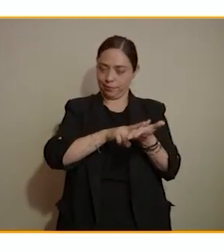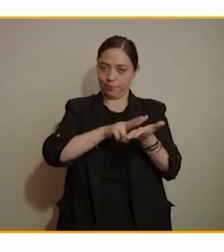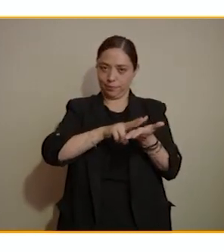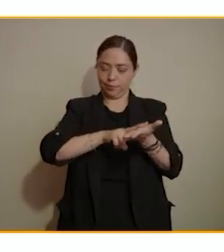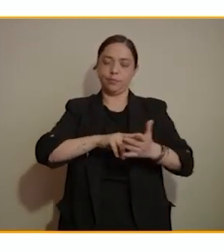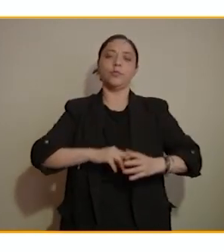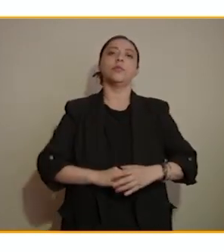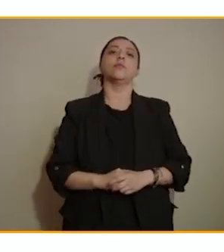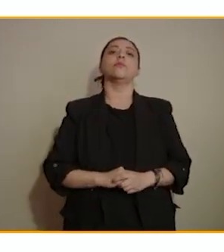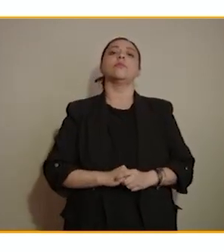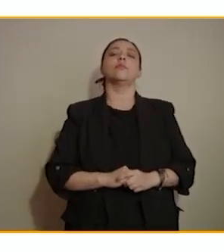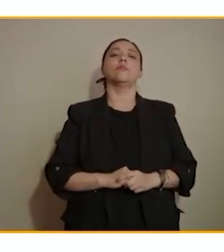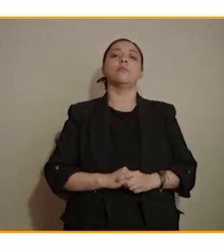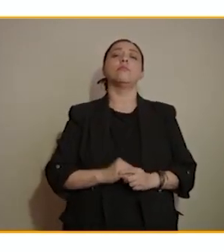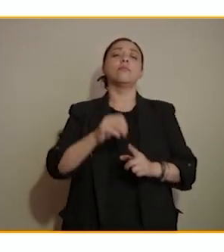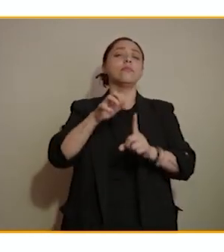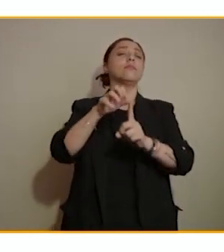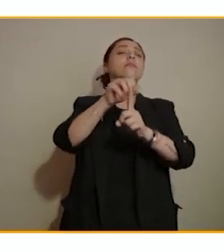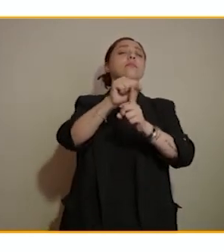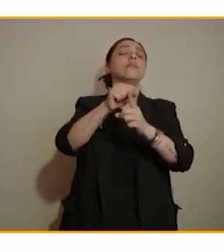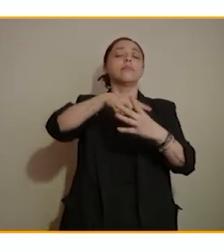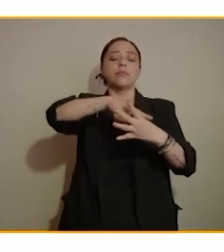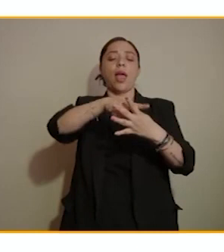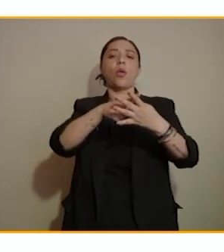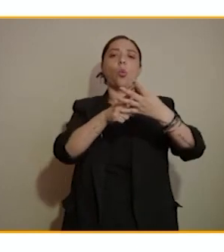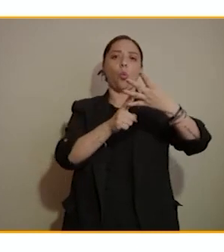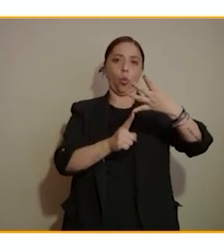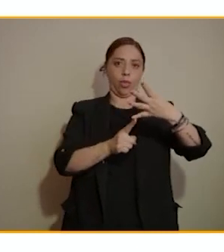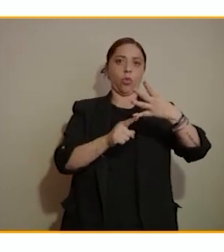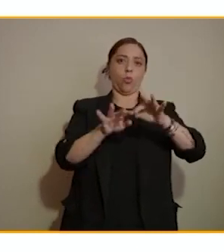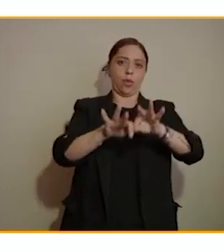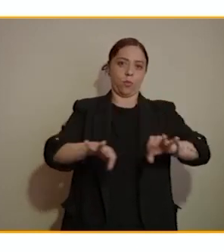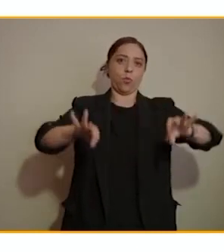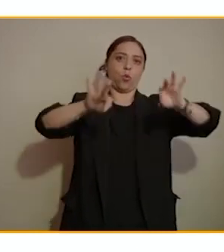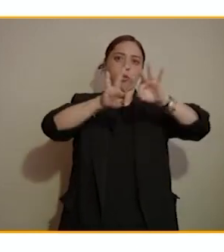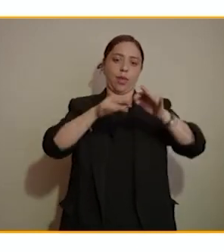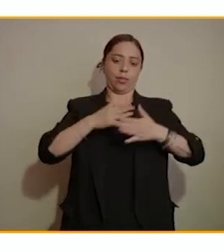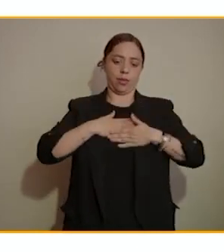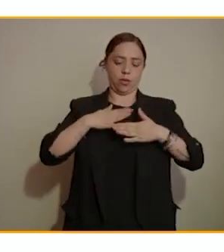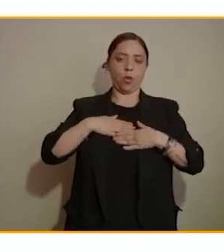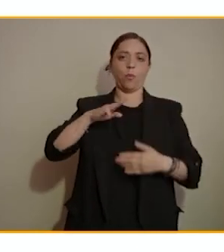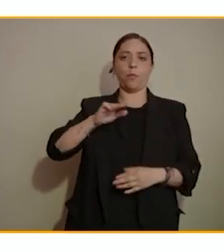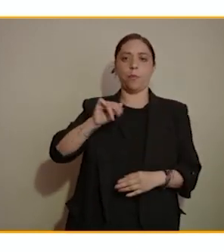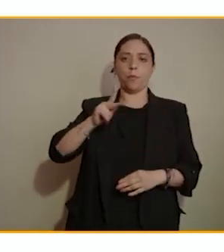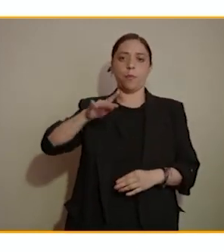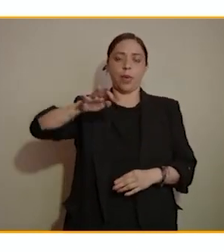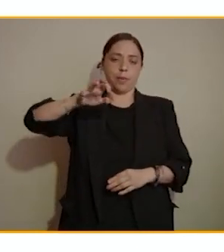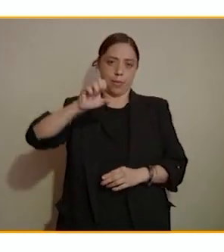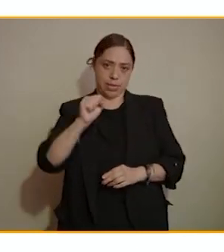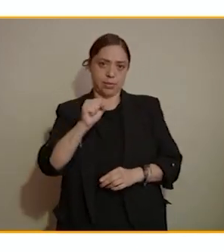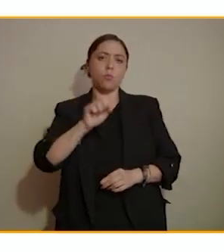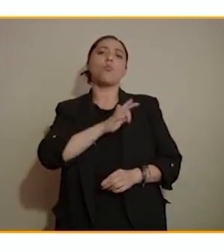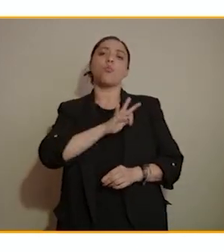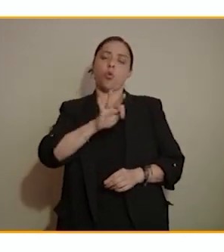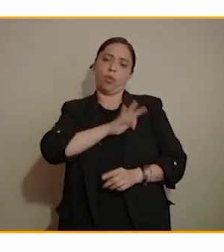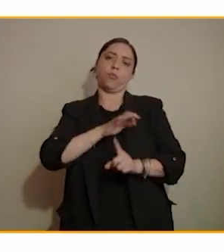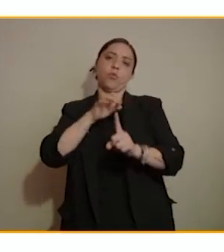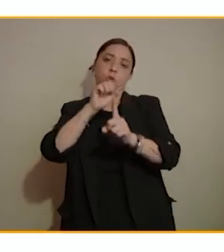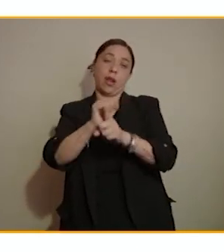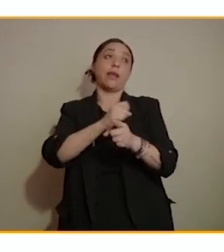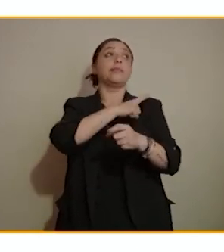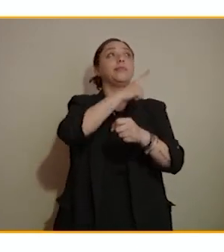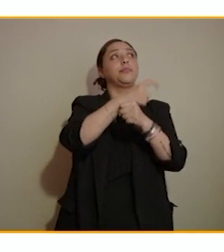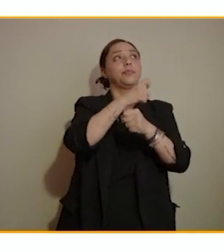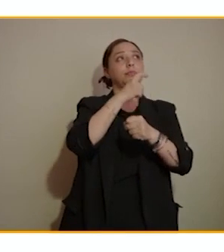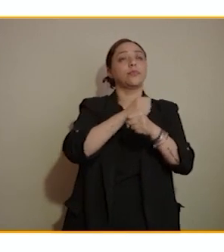existen 4 puntos clave para que nosotros como MIPYMES podamos hacer este upgrading. El primero es sí, mejorar